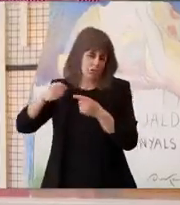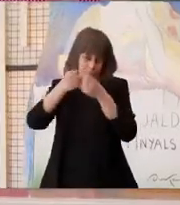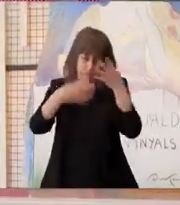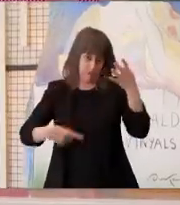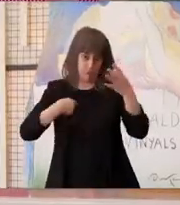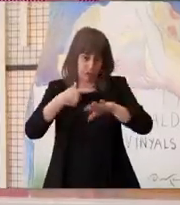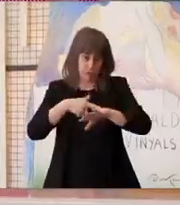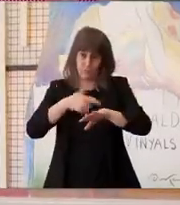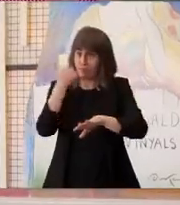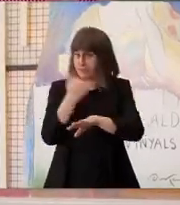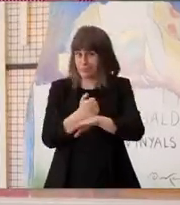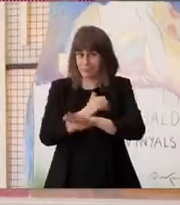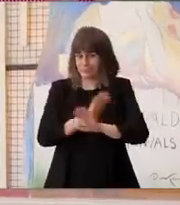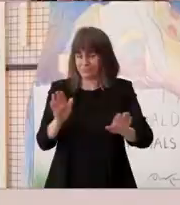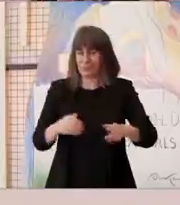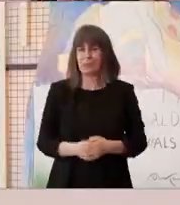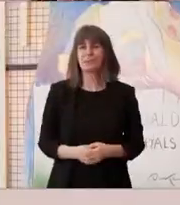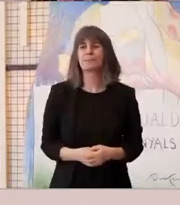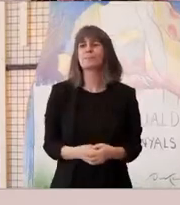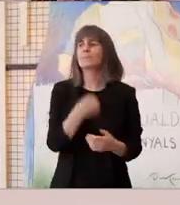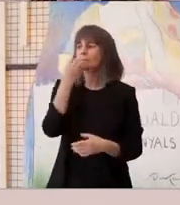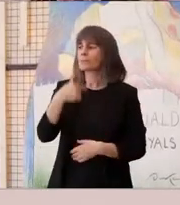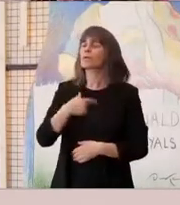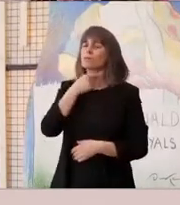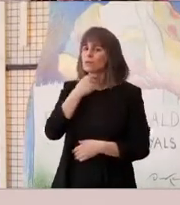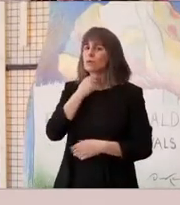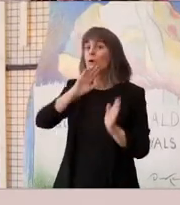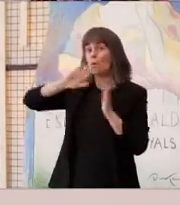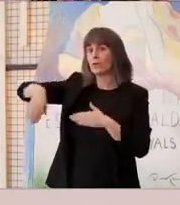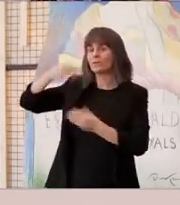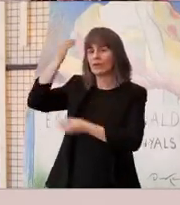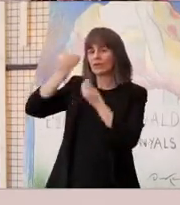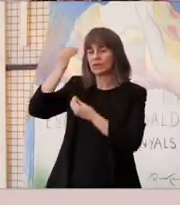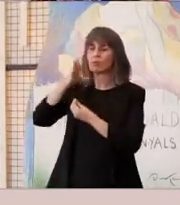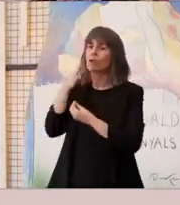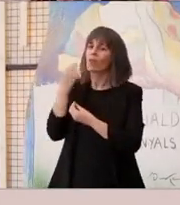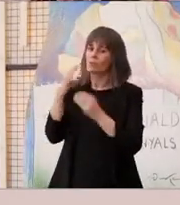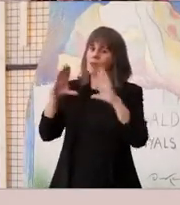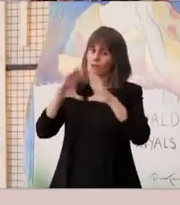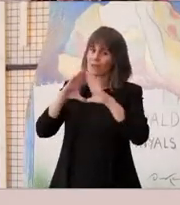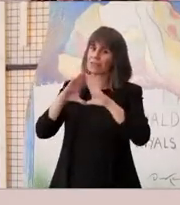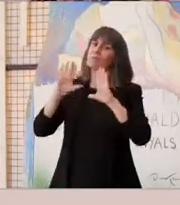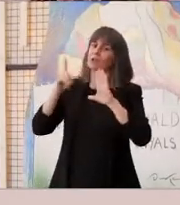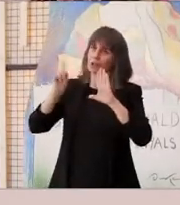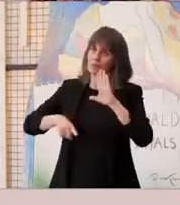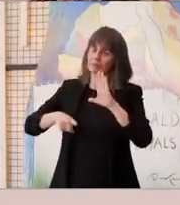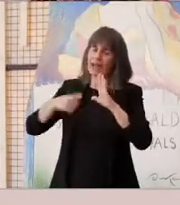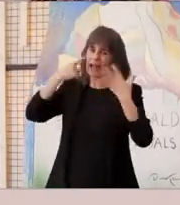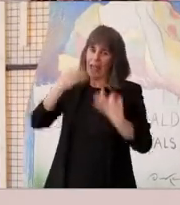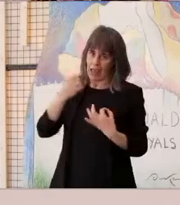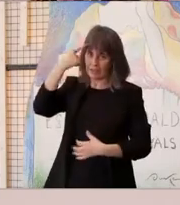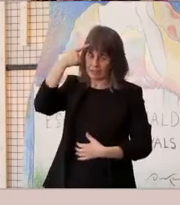acaba el tiempo ya no puedo contar Bueno me gustó tu última reflexión porque hay que ser feminista pero también realista bueno que me ha